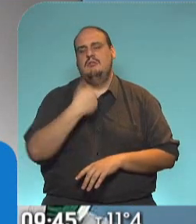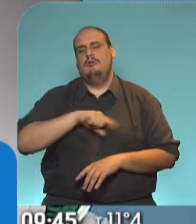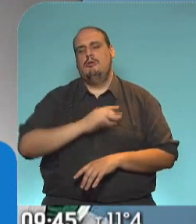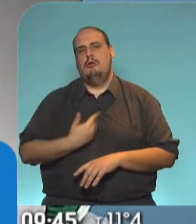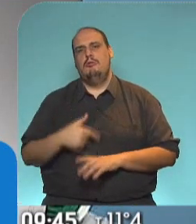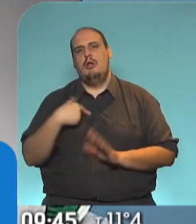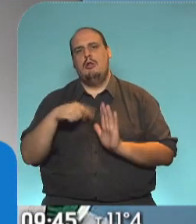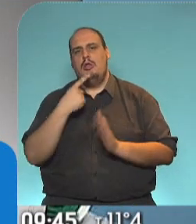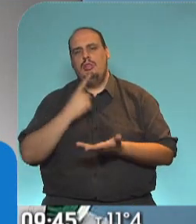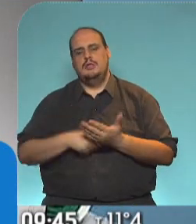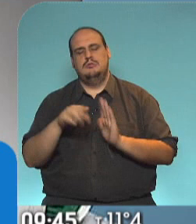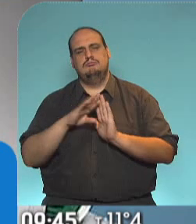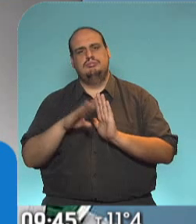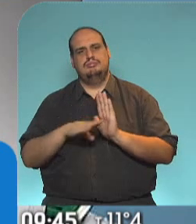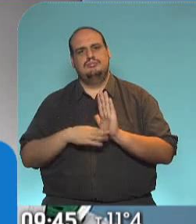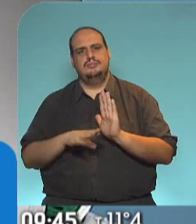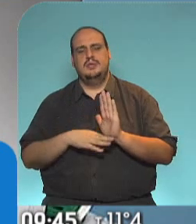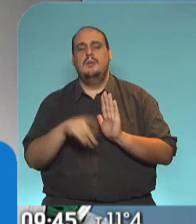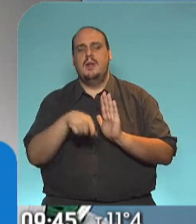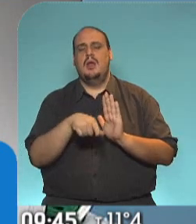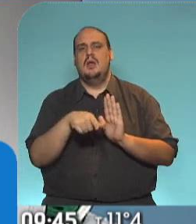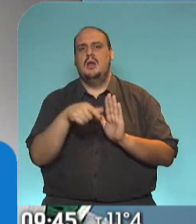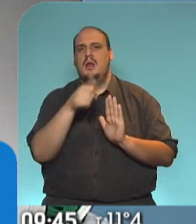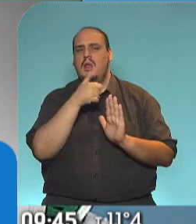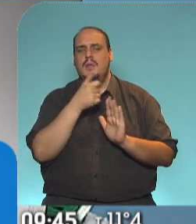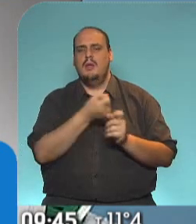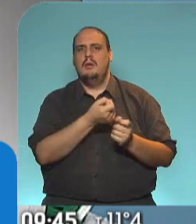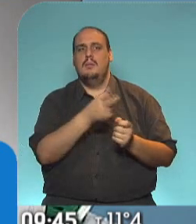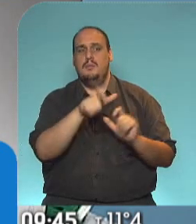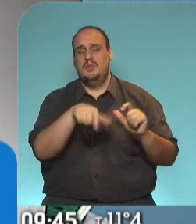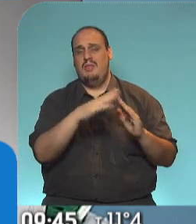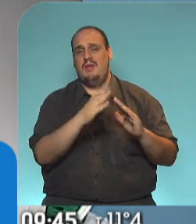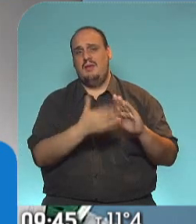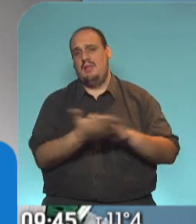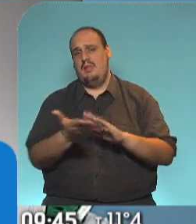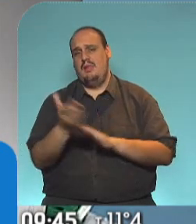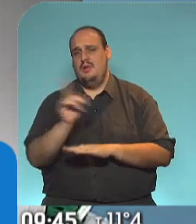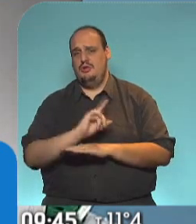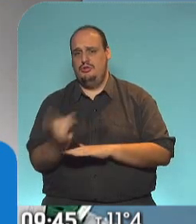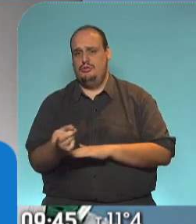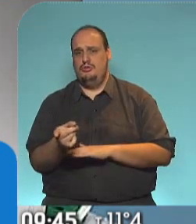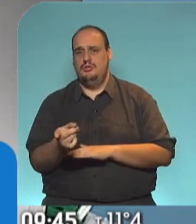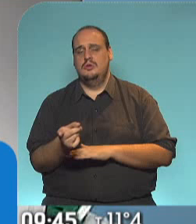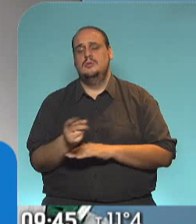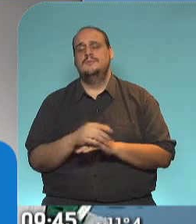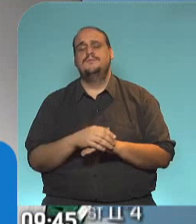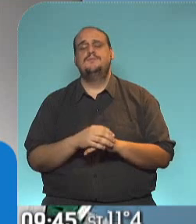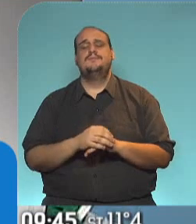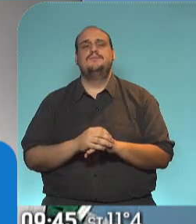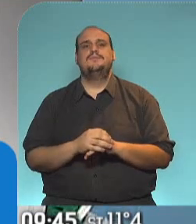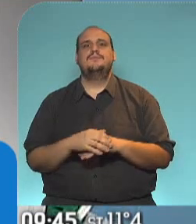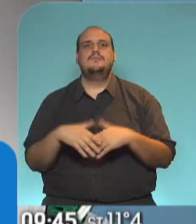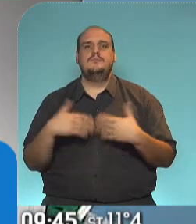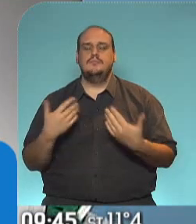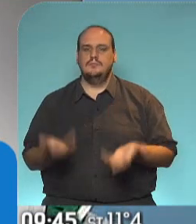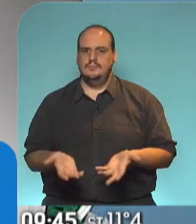medidas como para que la circulación sea la menor posible especialmente dentro de los servicios de salud por lo